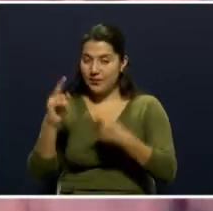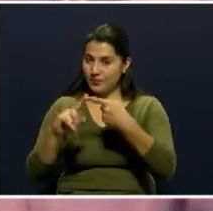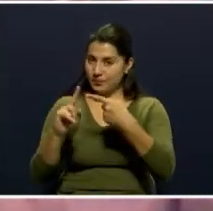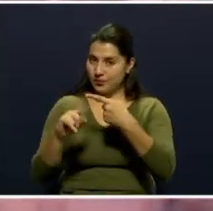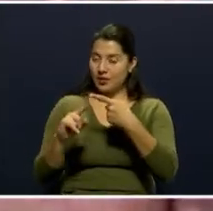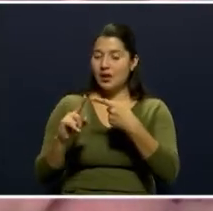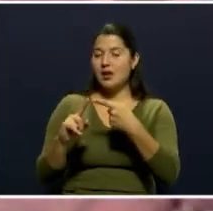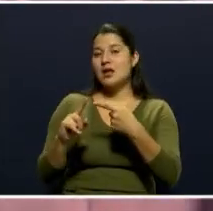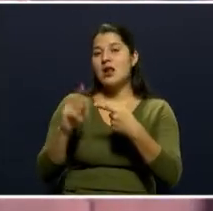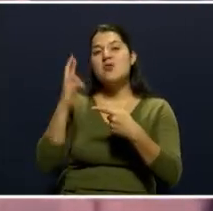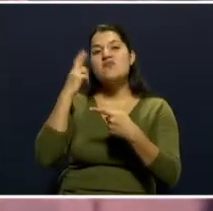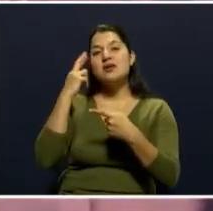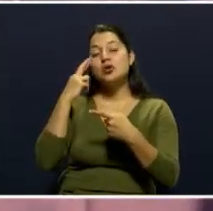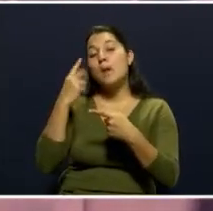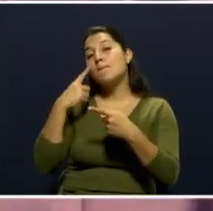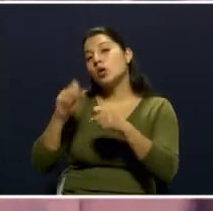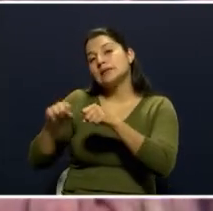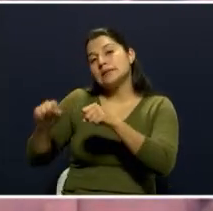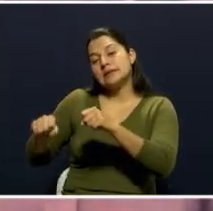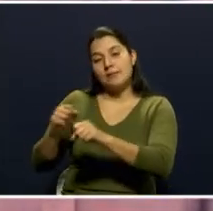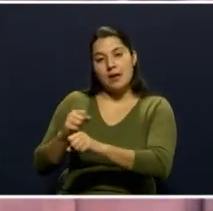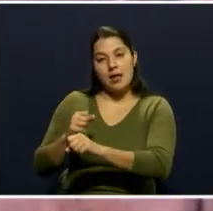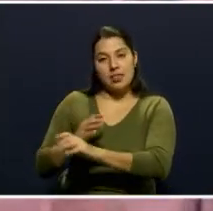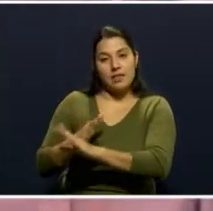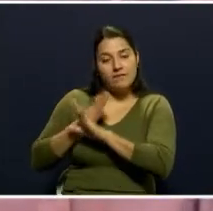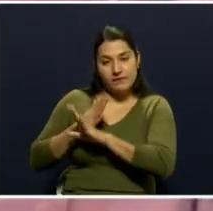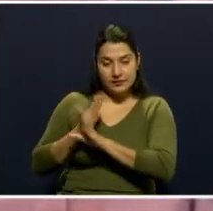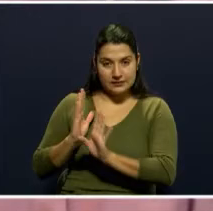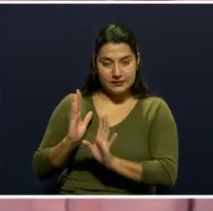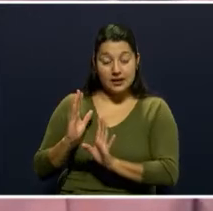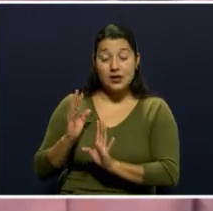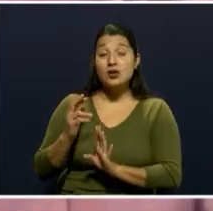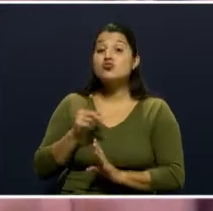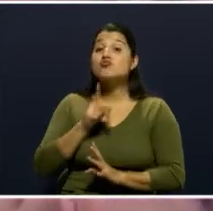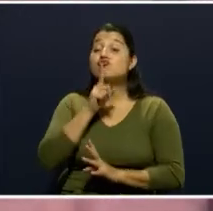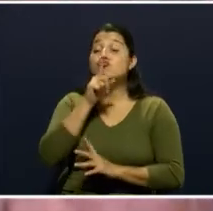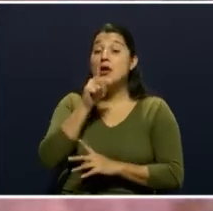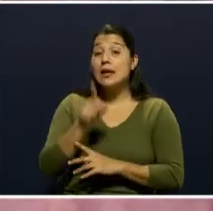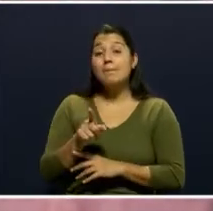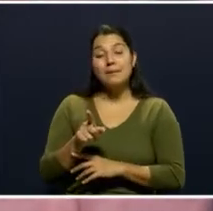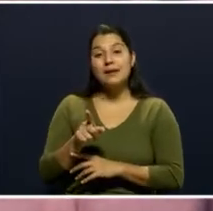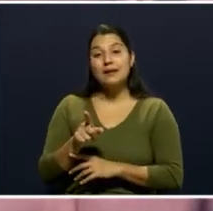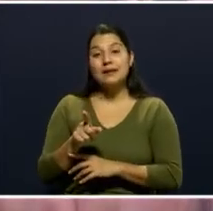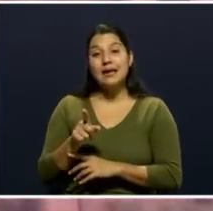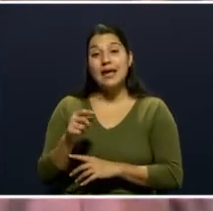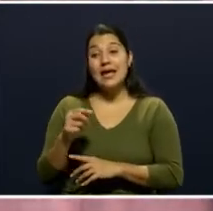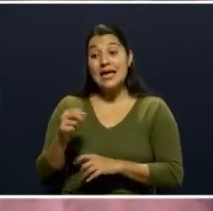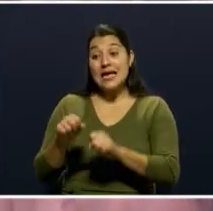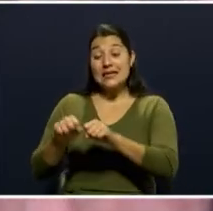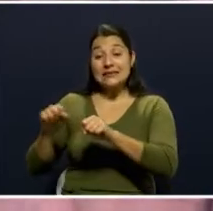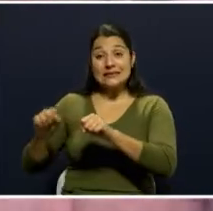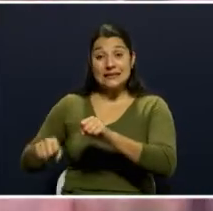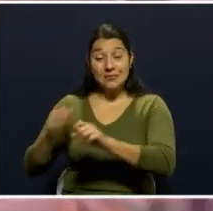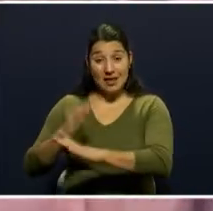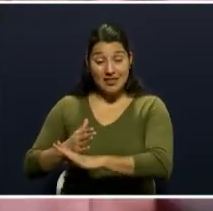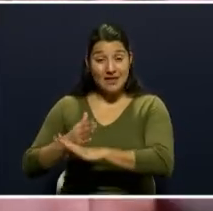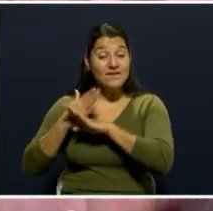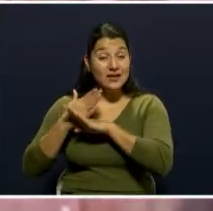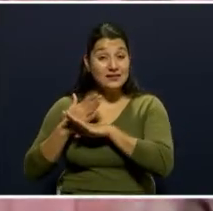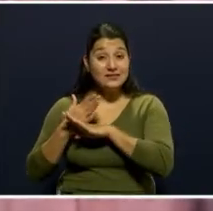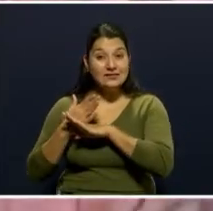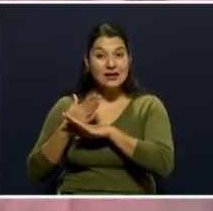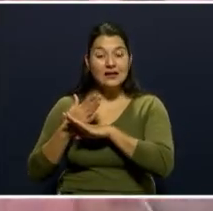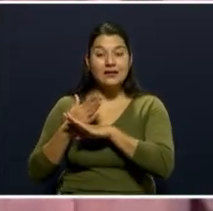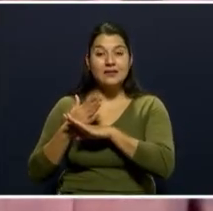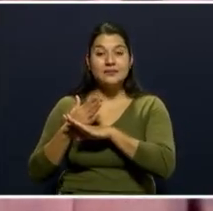hablado del sistema inmunitario. Realmente lo que nuestro sistema inmunitario manda al virus es algo tan fuerte que hay